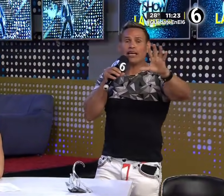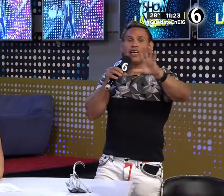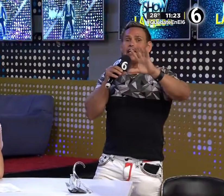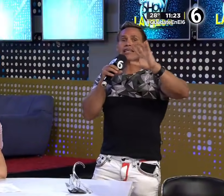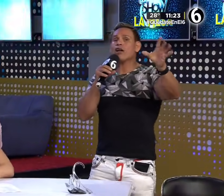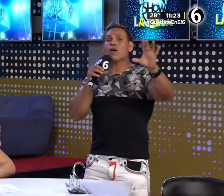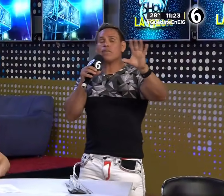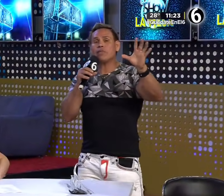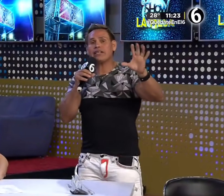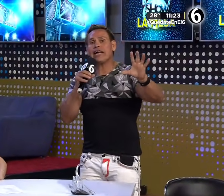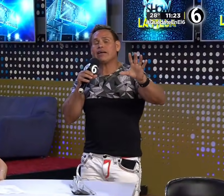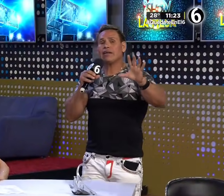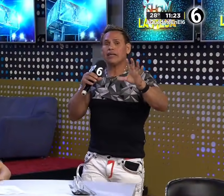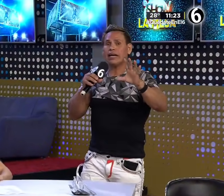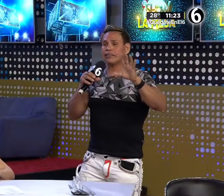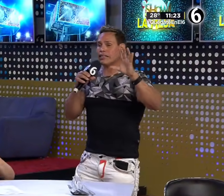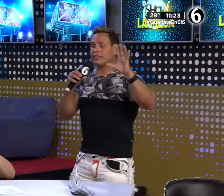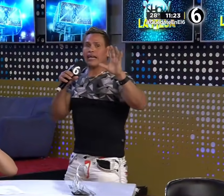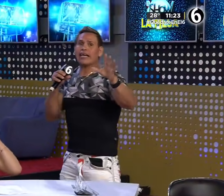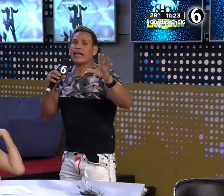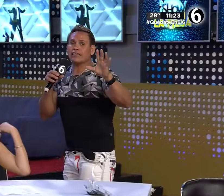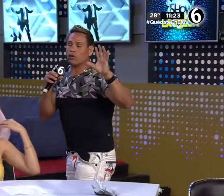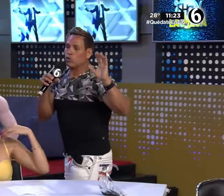padres porque ya no me permitían seguir en la